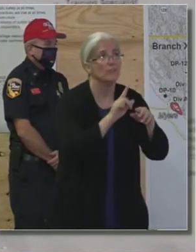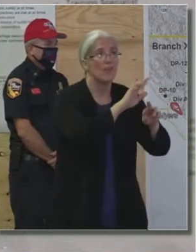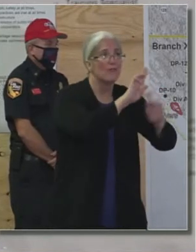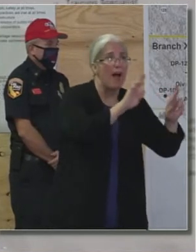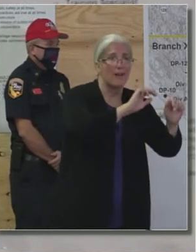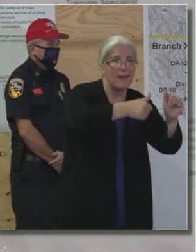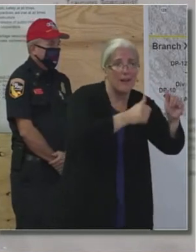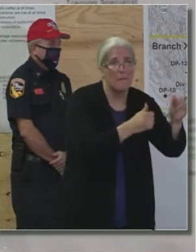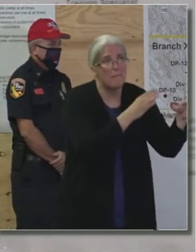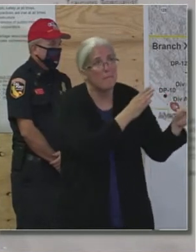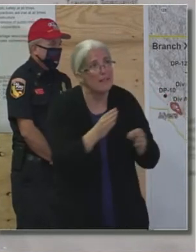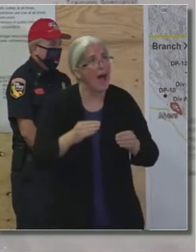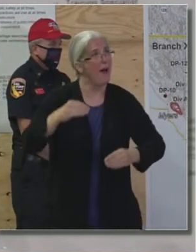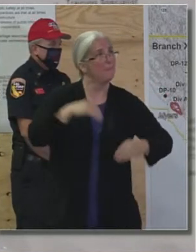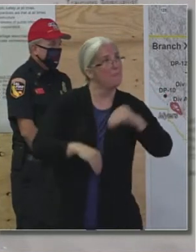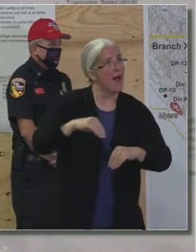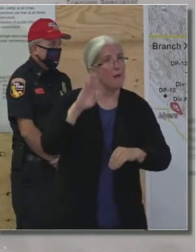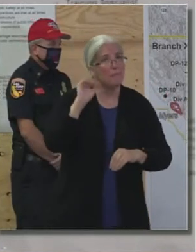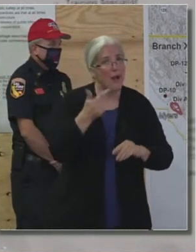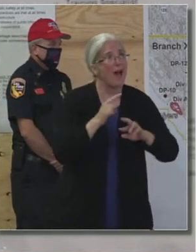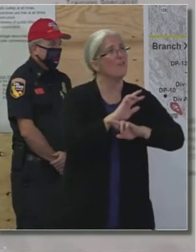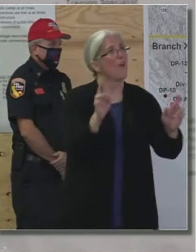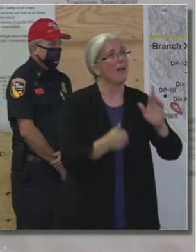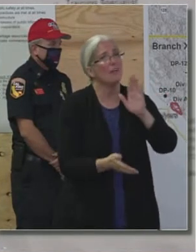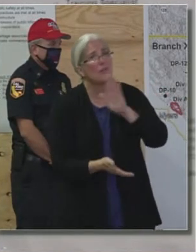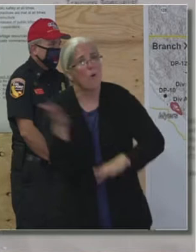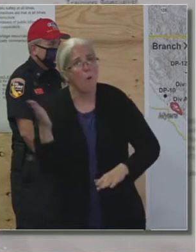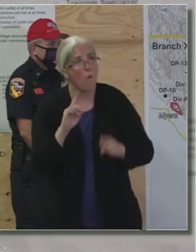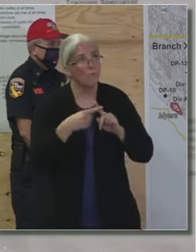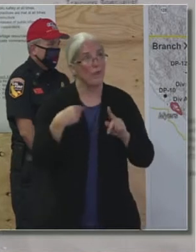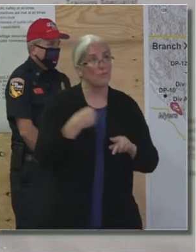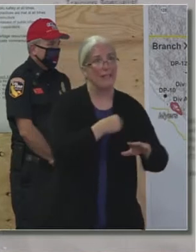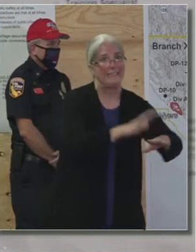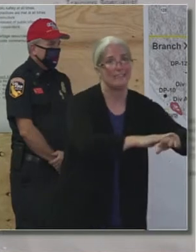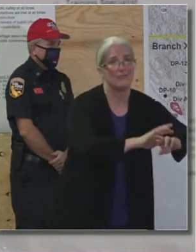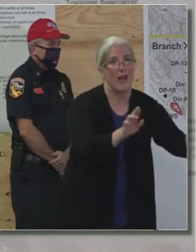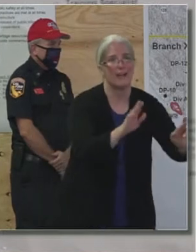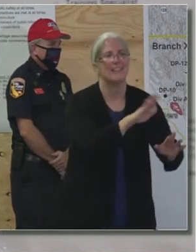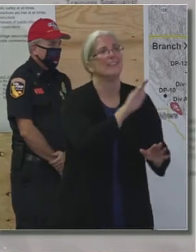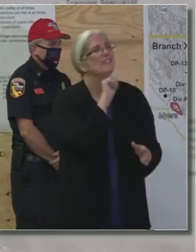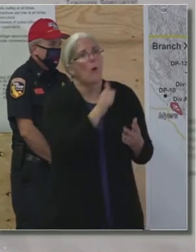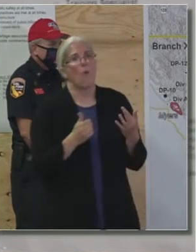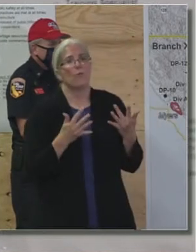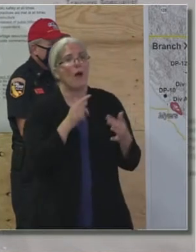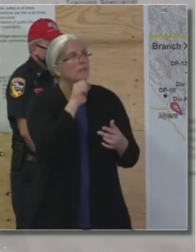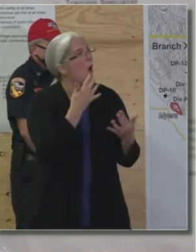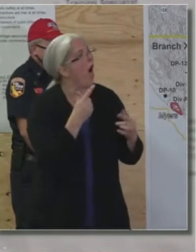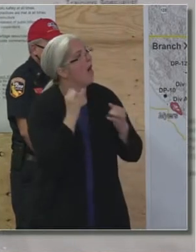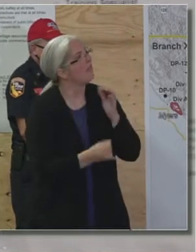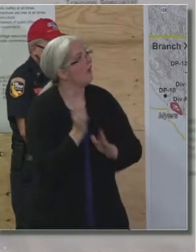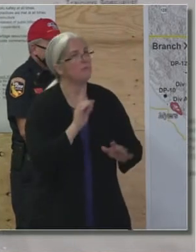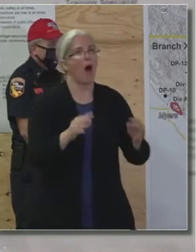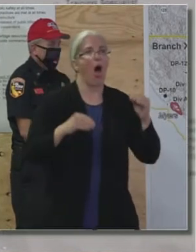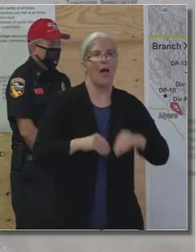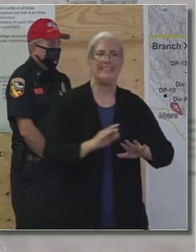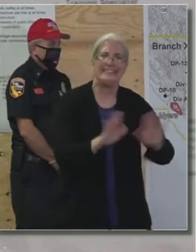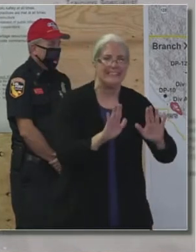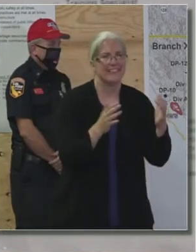preparado hágalo cuando se lo pidan espere a que se lo diga el plan ya lo tiene que tener